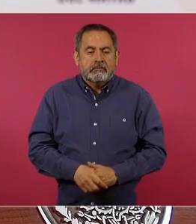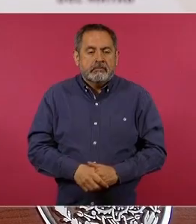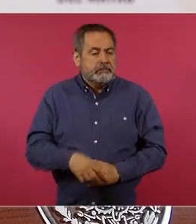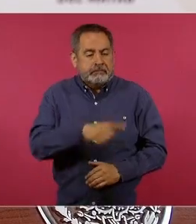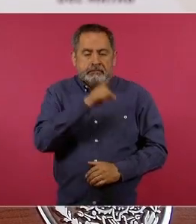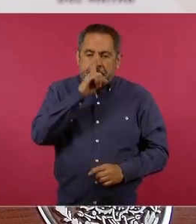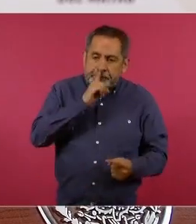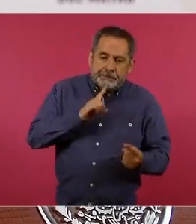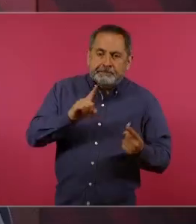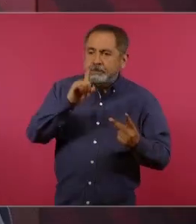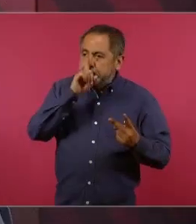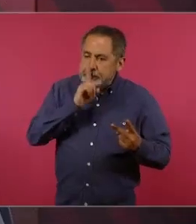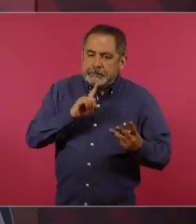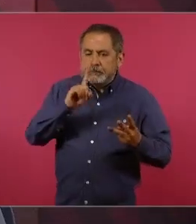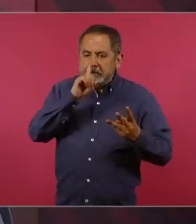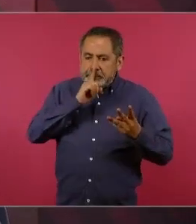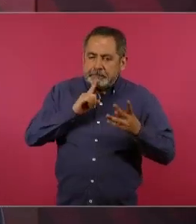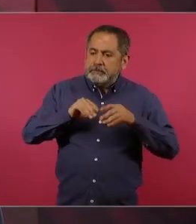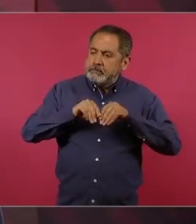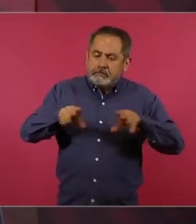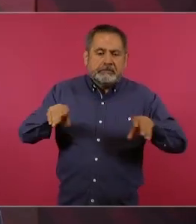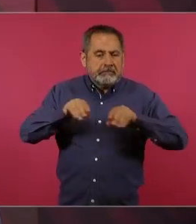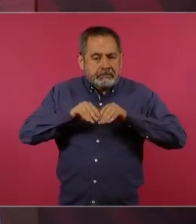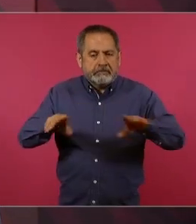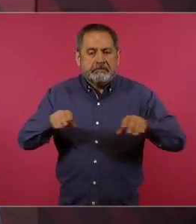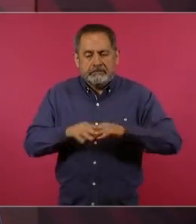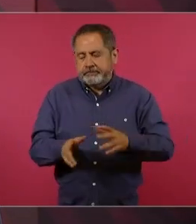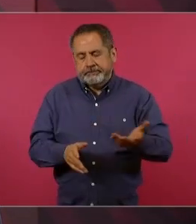Mentira tras mentira, ¿no?